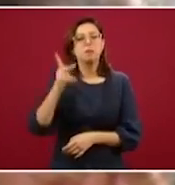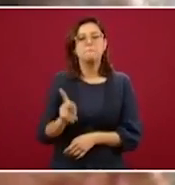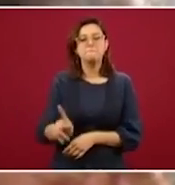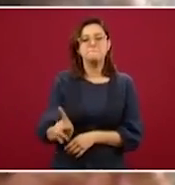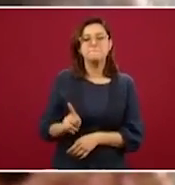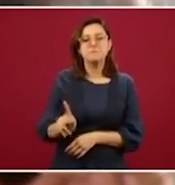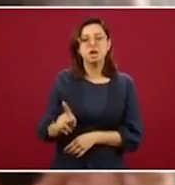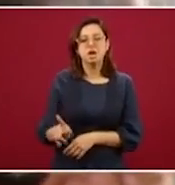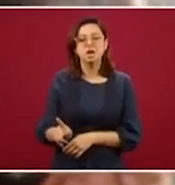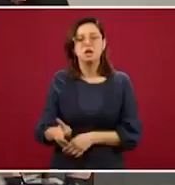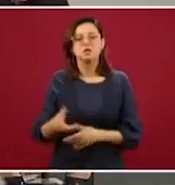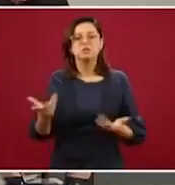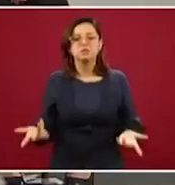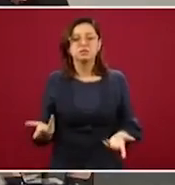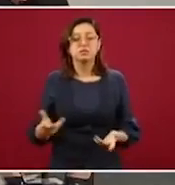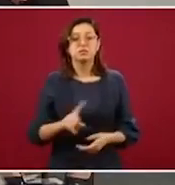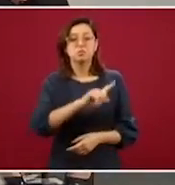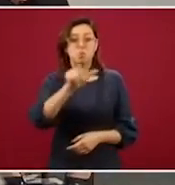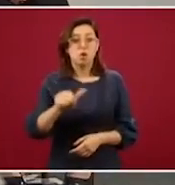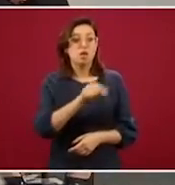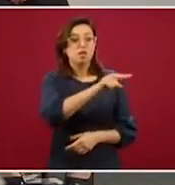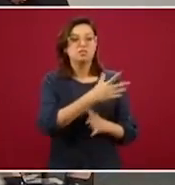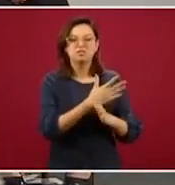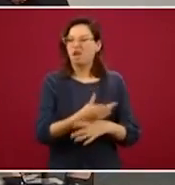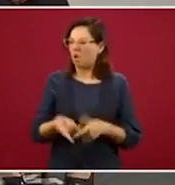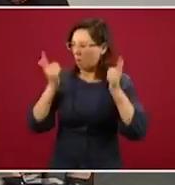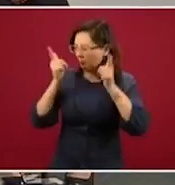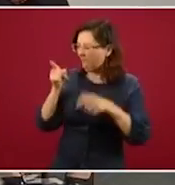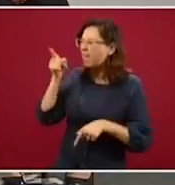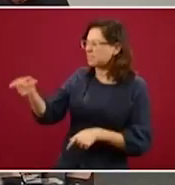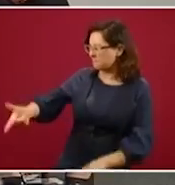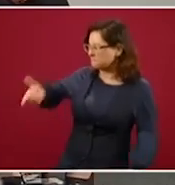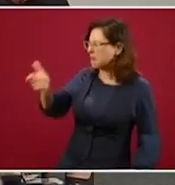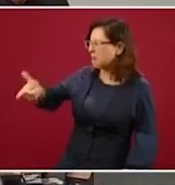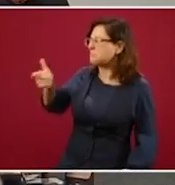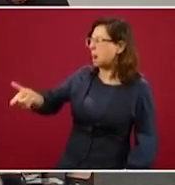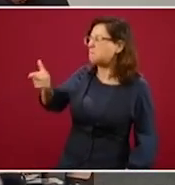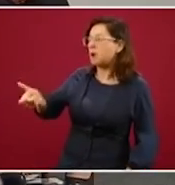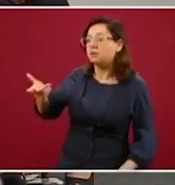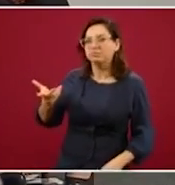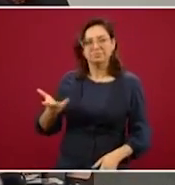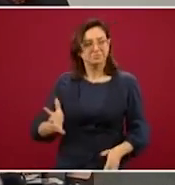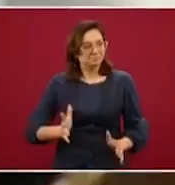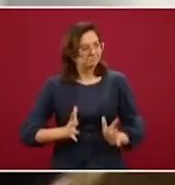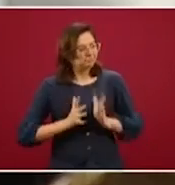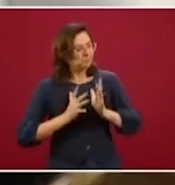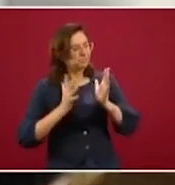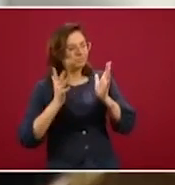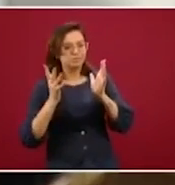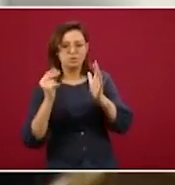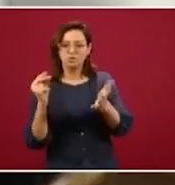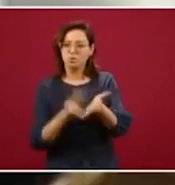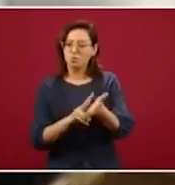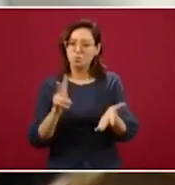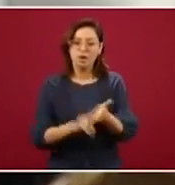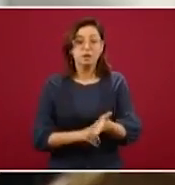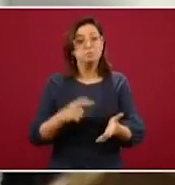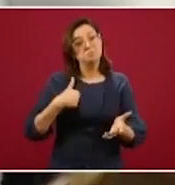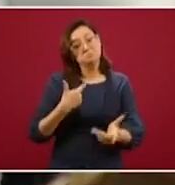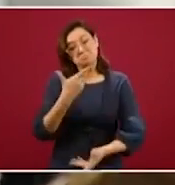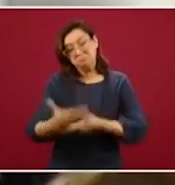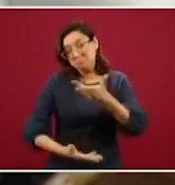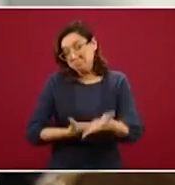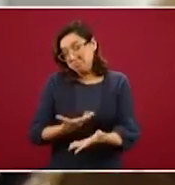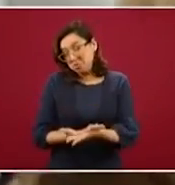y me incite a que me cometan un crimen de odio. Eso no se vale. Me pongo en sus manos y en manos de las